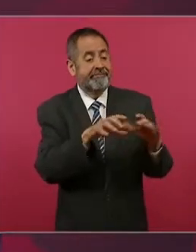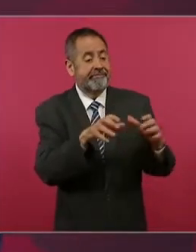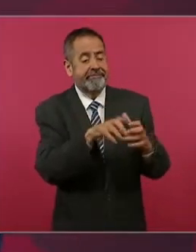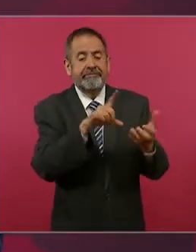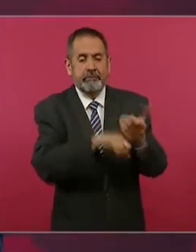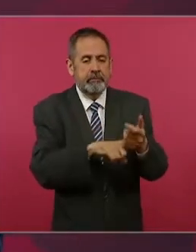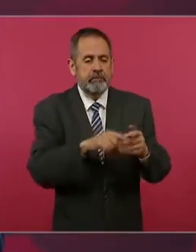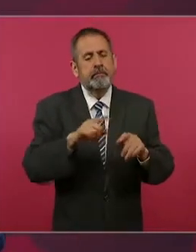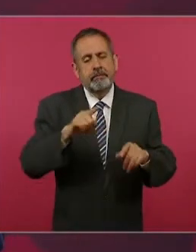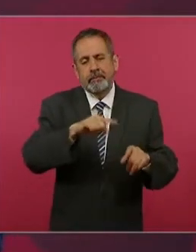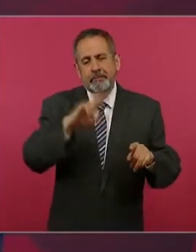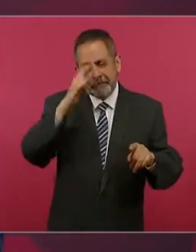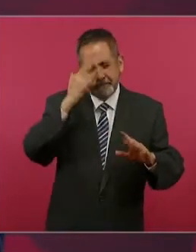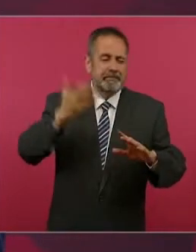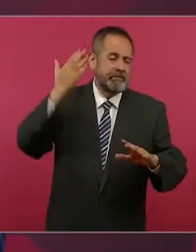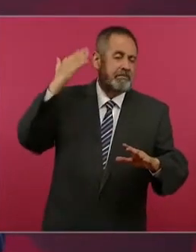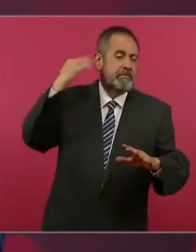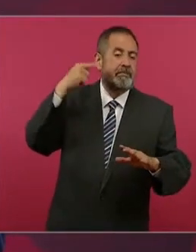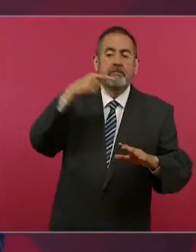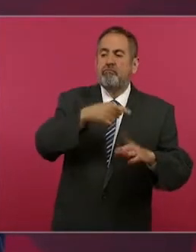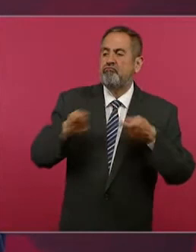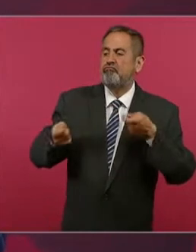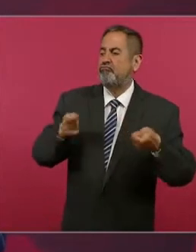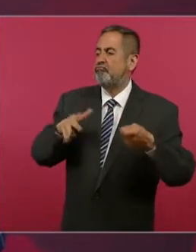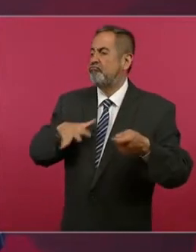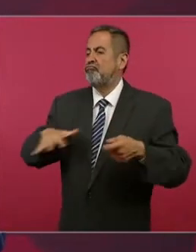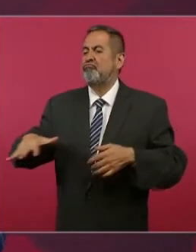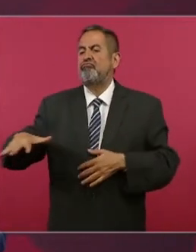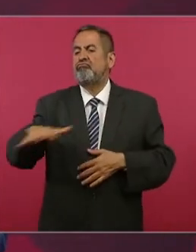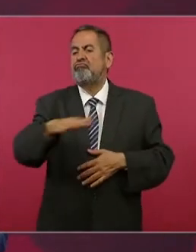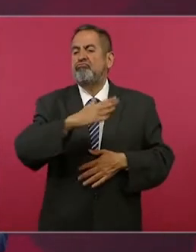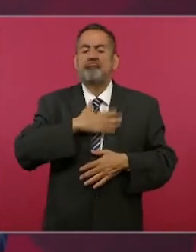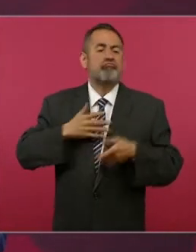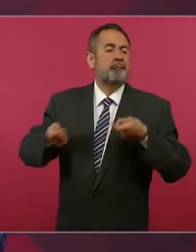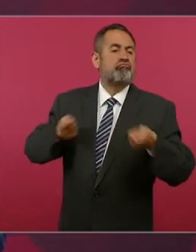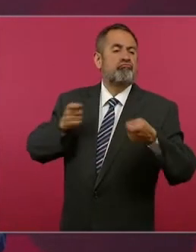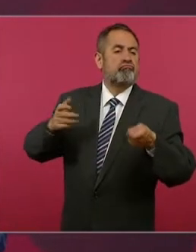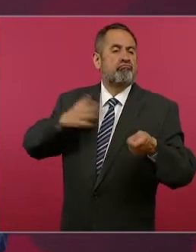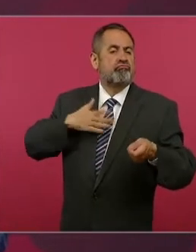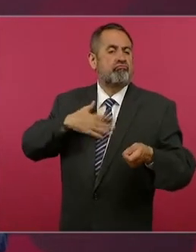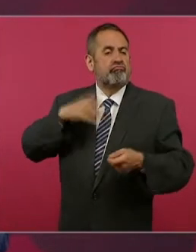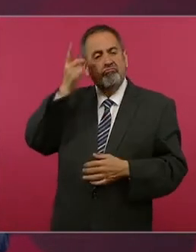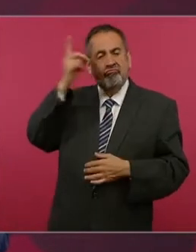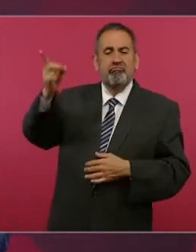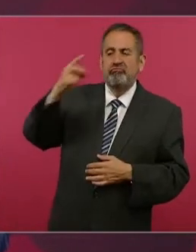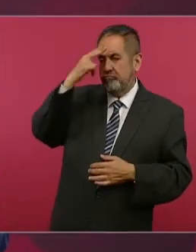que dominaba México, que se sentían dueños de México.